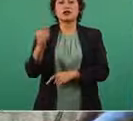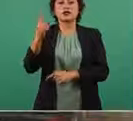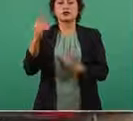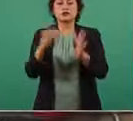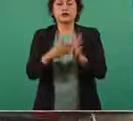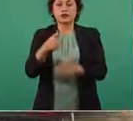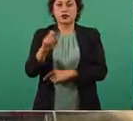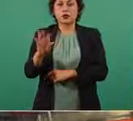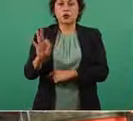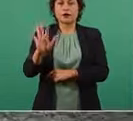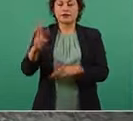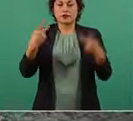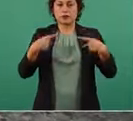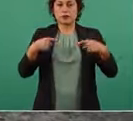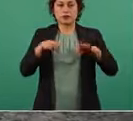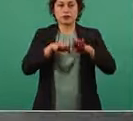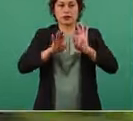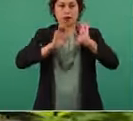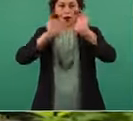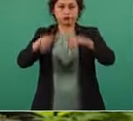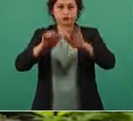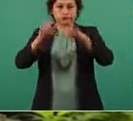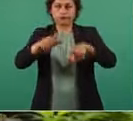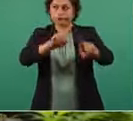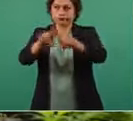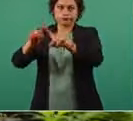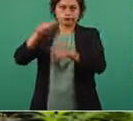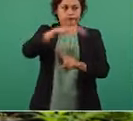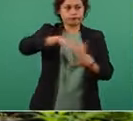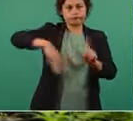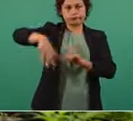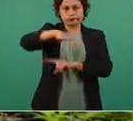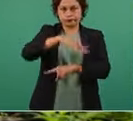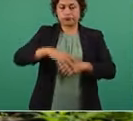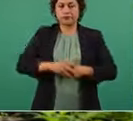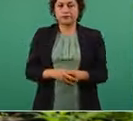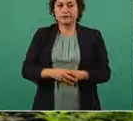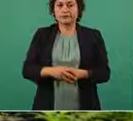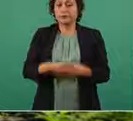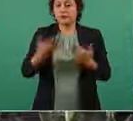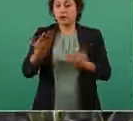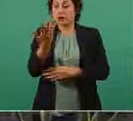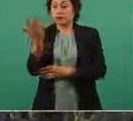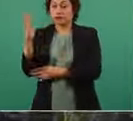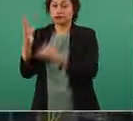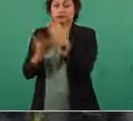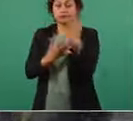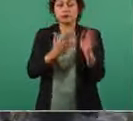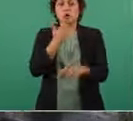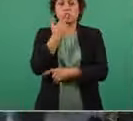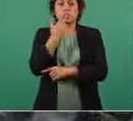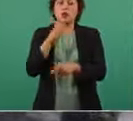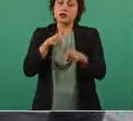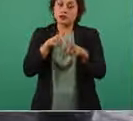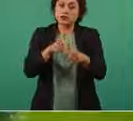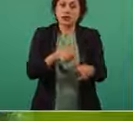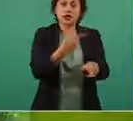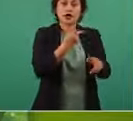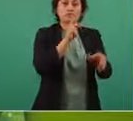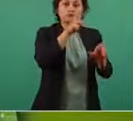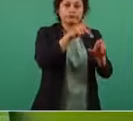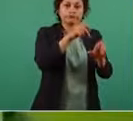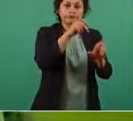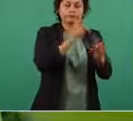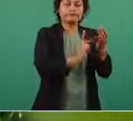81.145 empleos directos e indirectos. En materia de sustentabilidad, continúa el cultivo de plantas de ornato en el vivero para su traslado